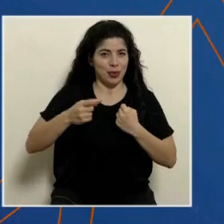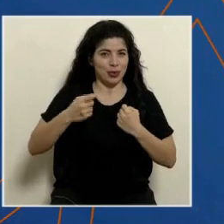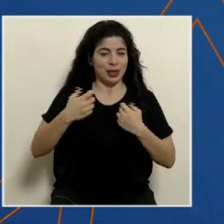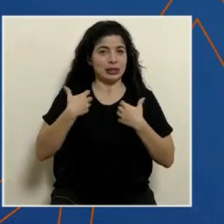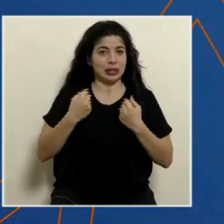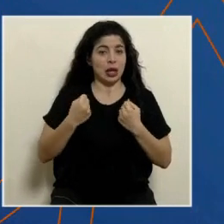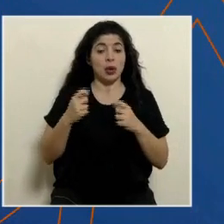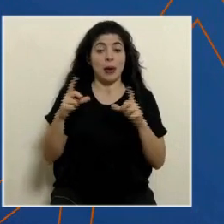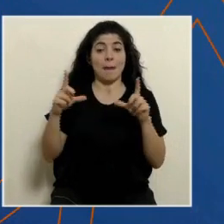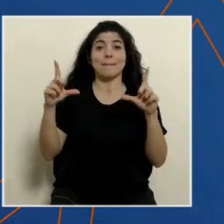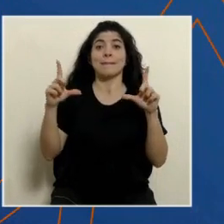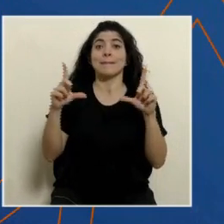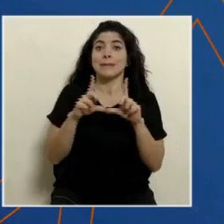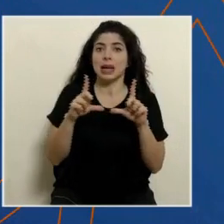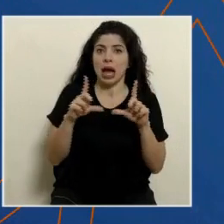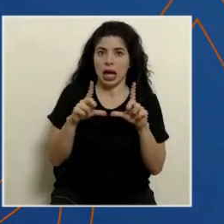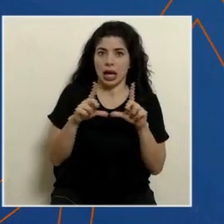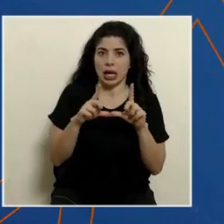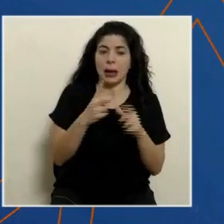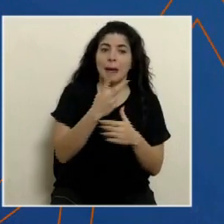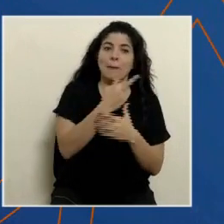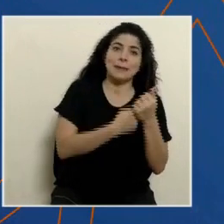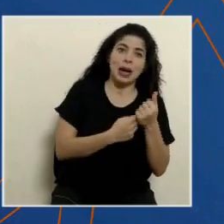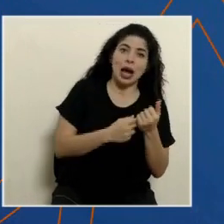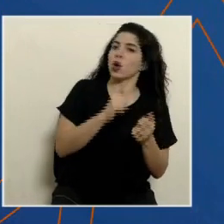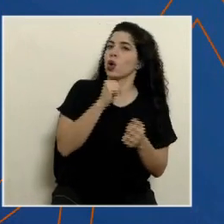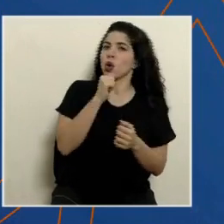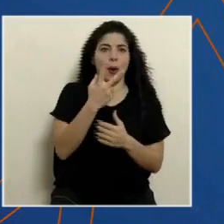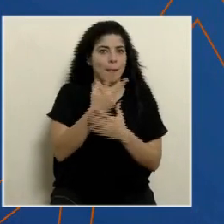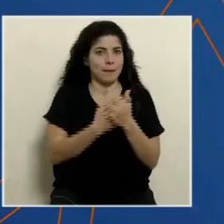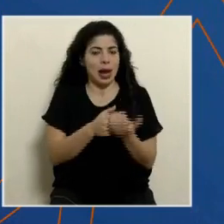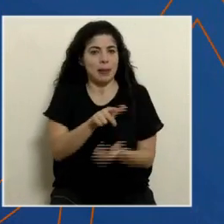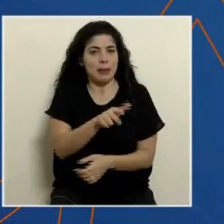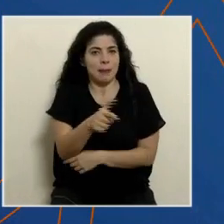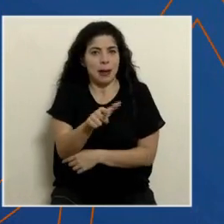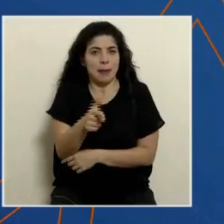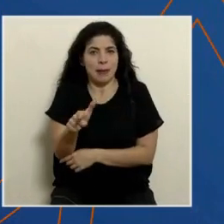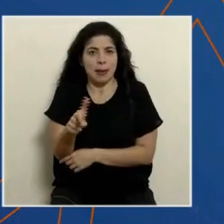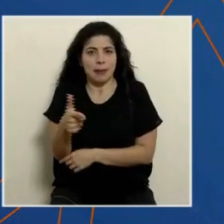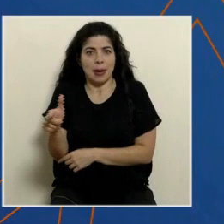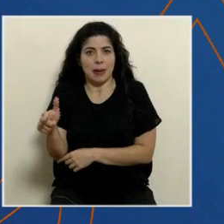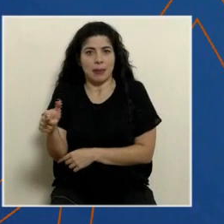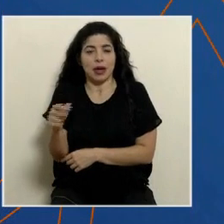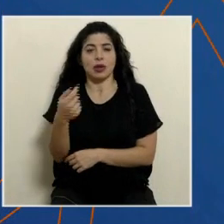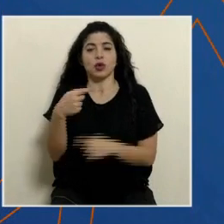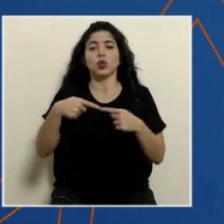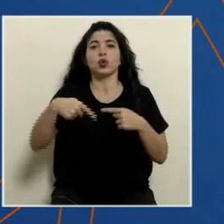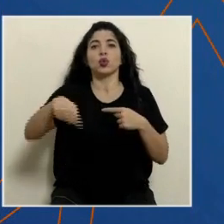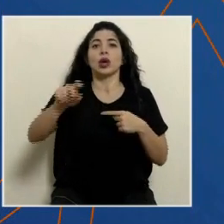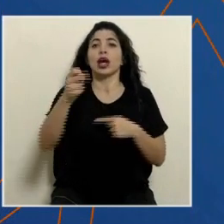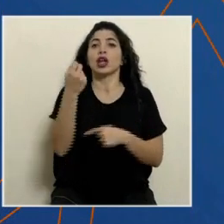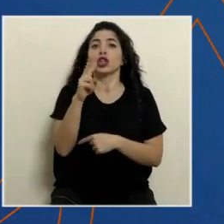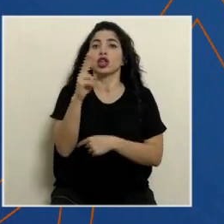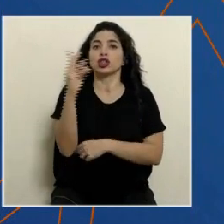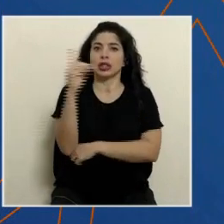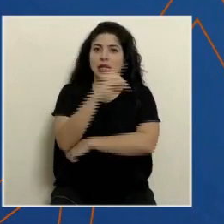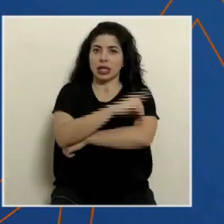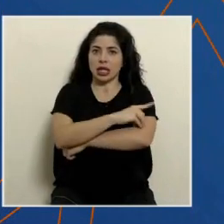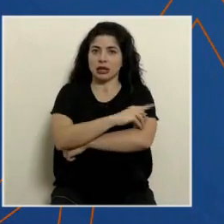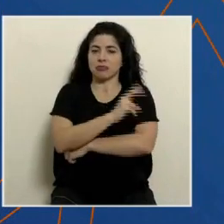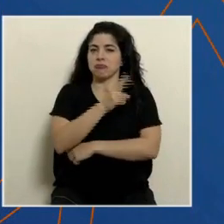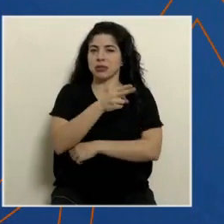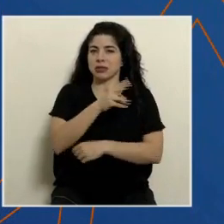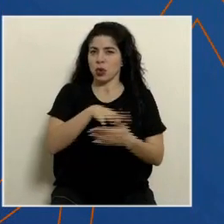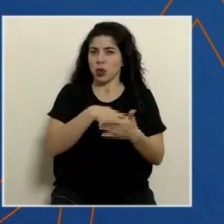por placas, va alternando entre par e impar por los próximos 12 días, manteniendo los horarios que